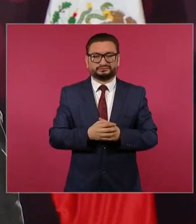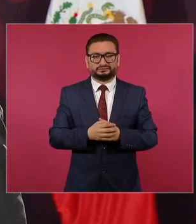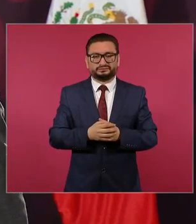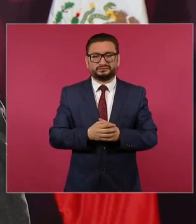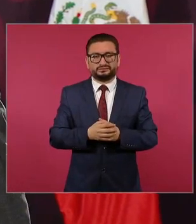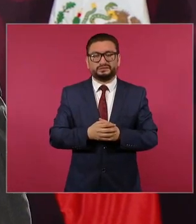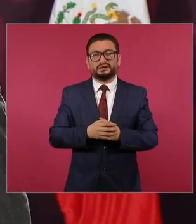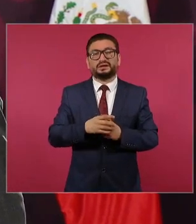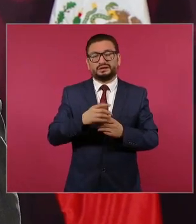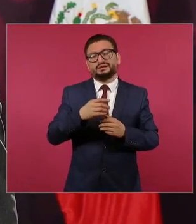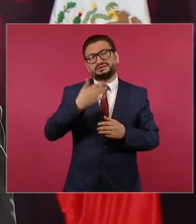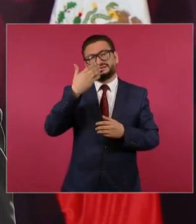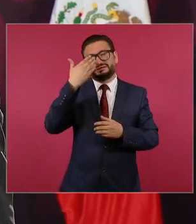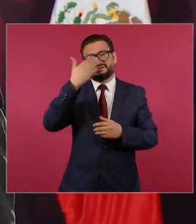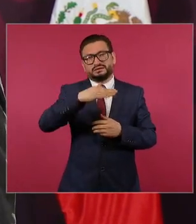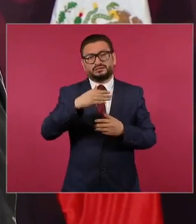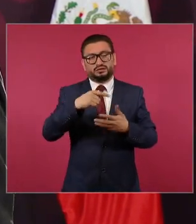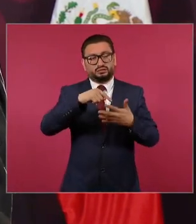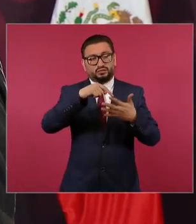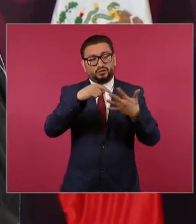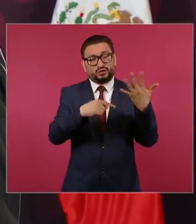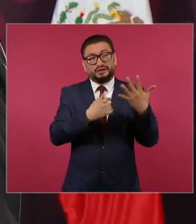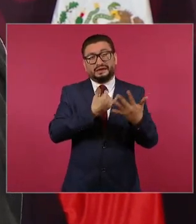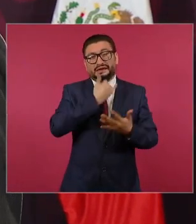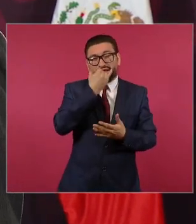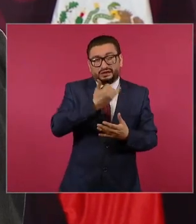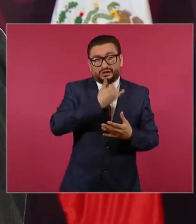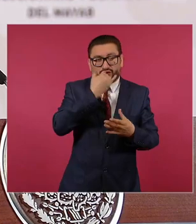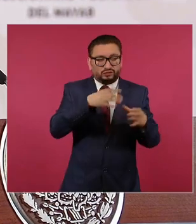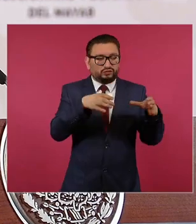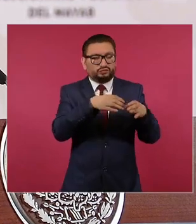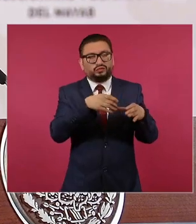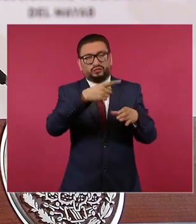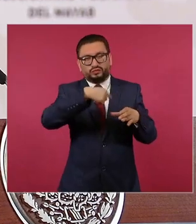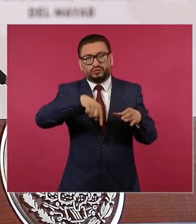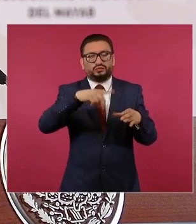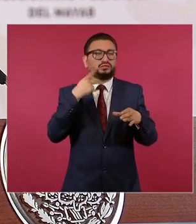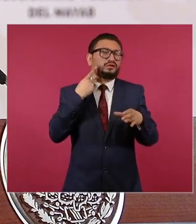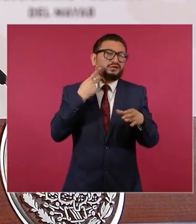los errores y de cómo se equivocaron.